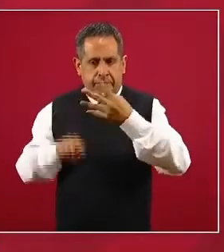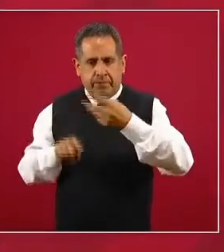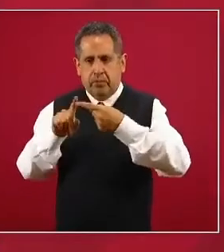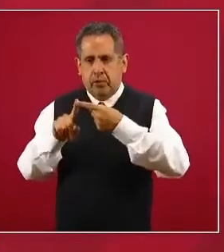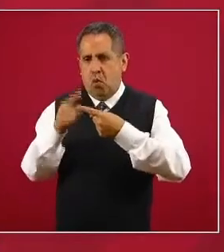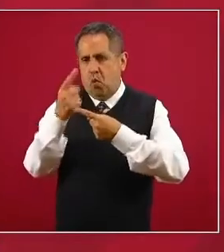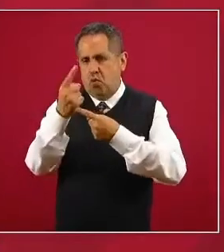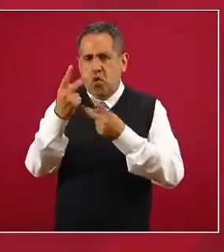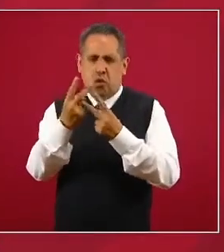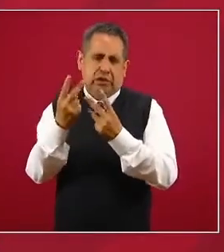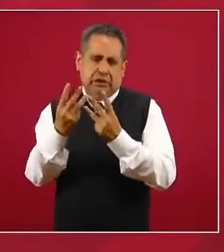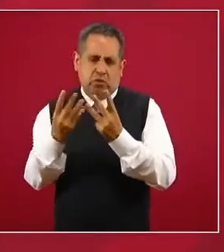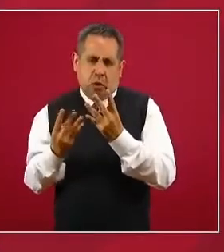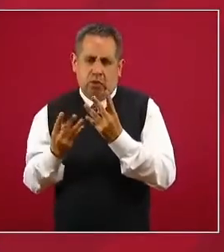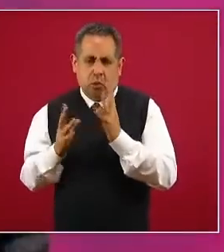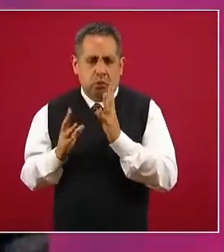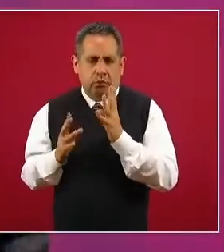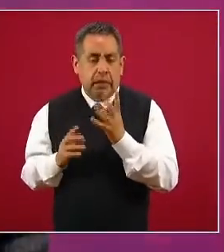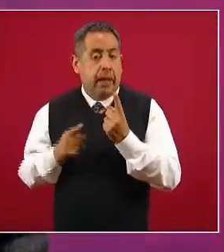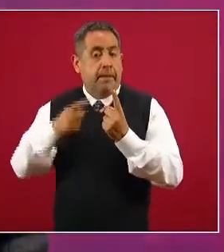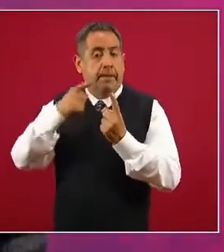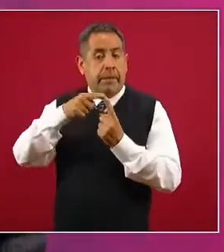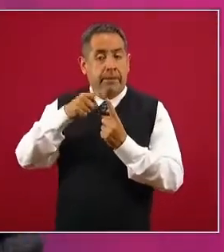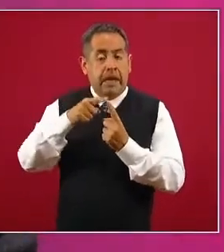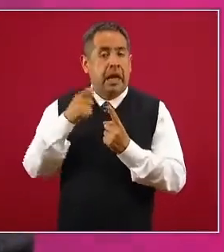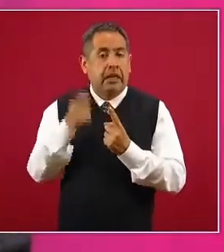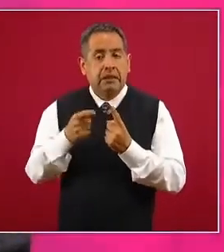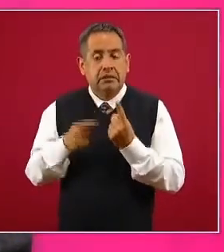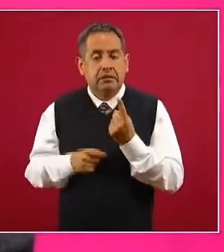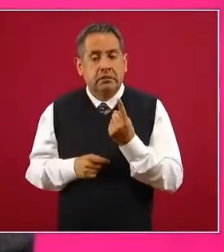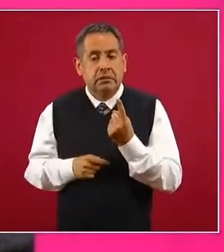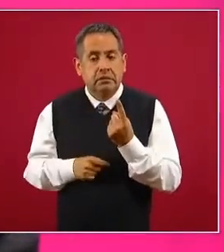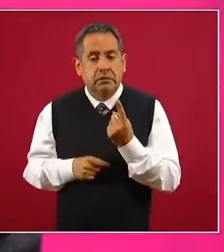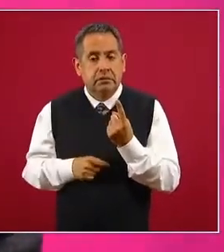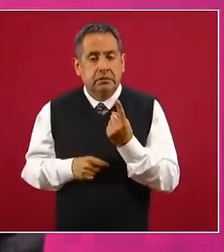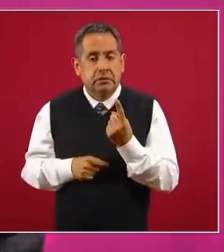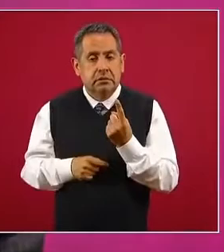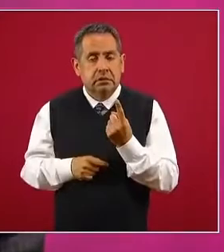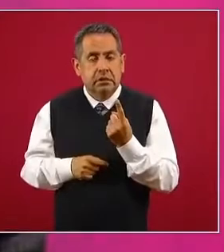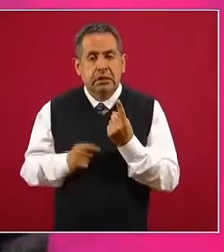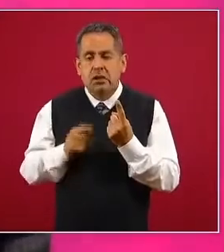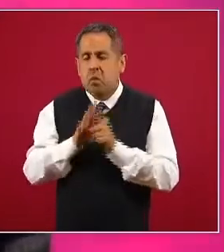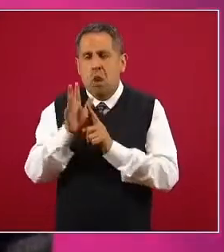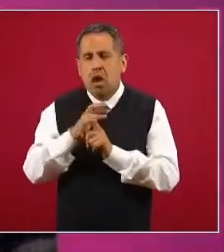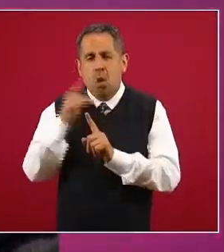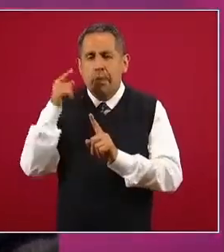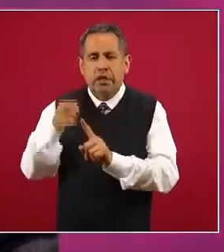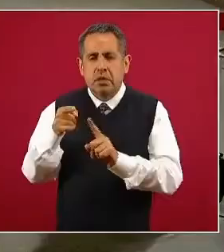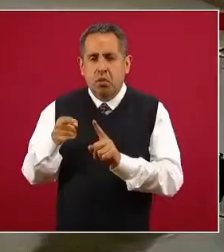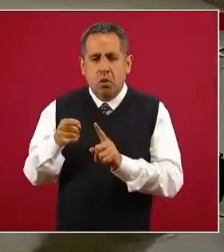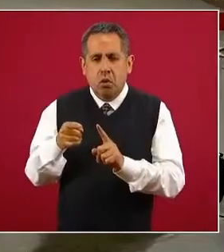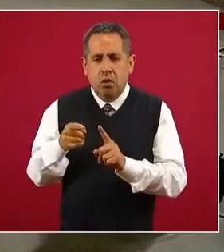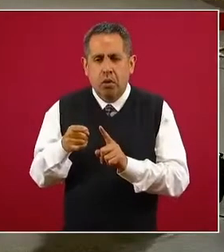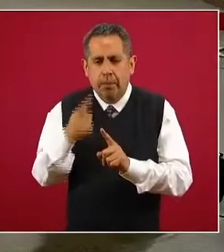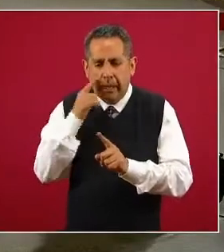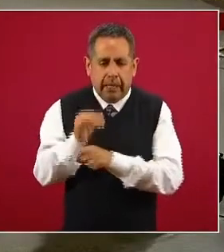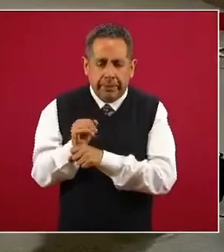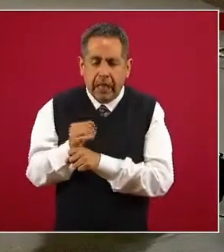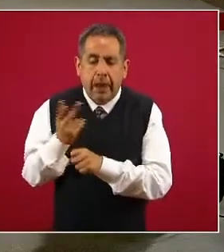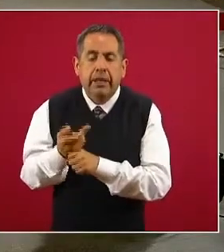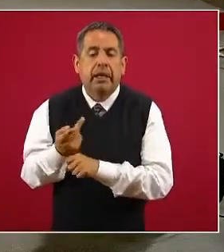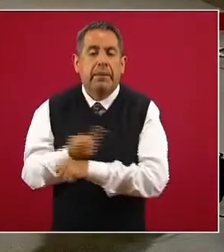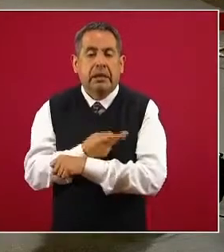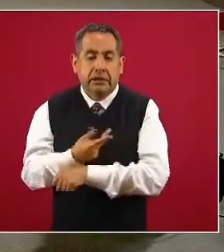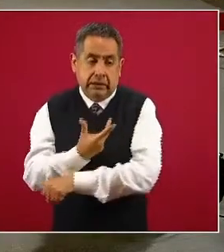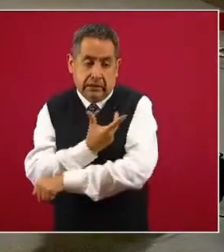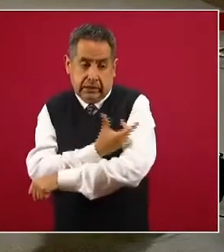etapa 1, 2, 3 y 4. La primera tiene como razón principal, como preguntas de investigación,